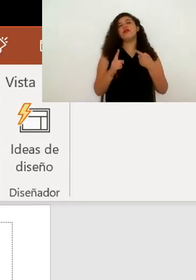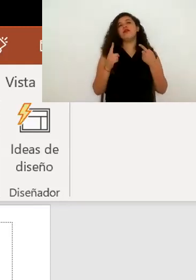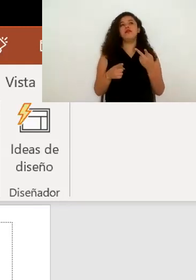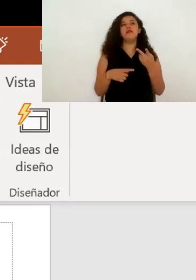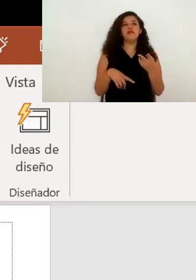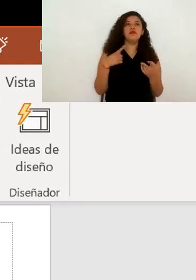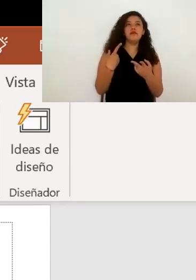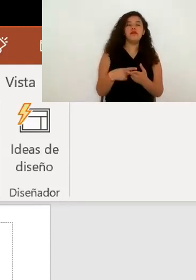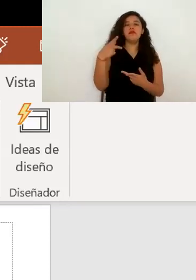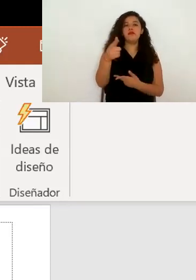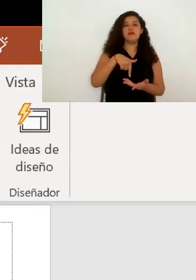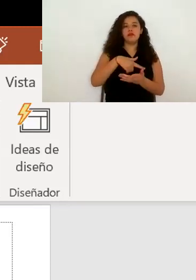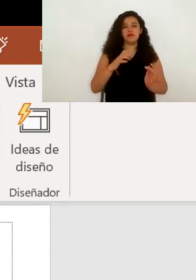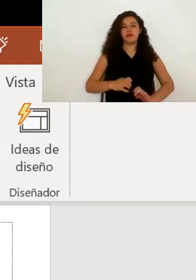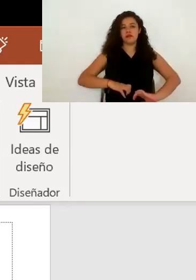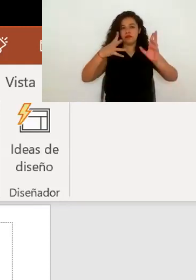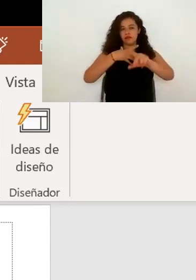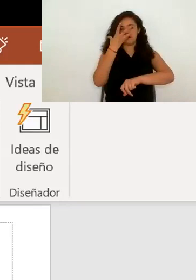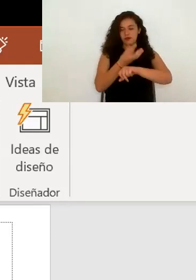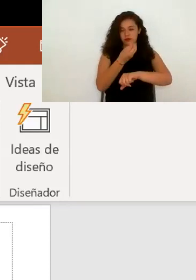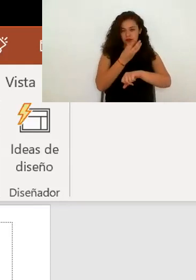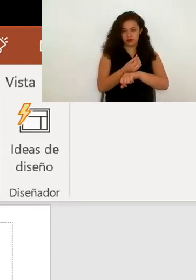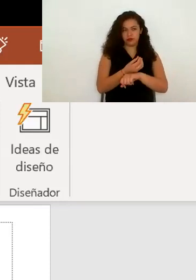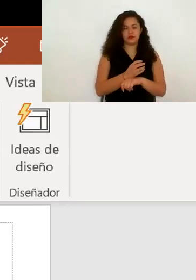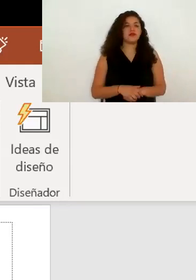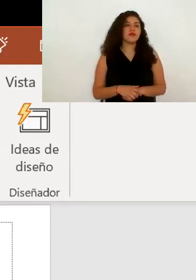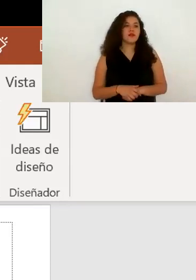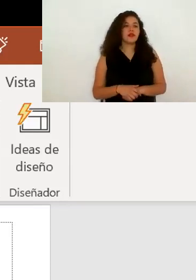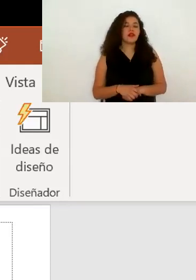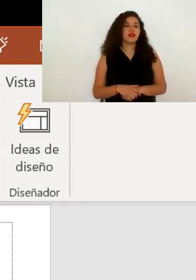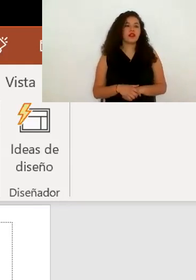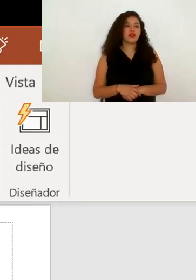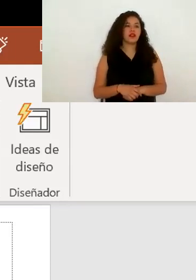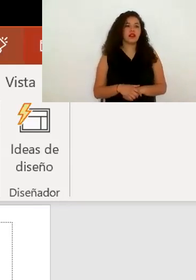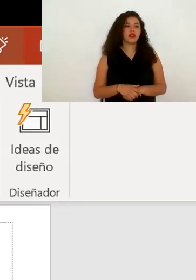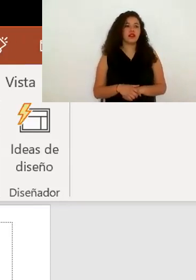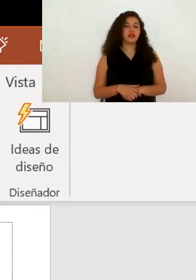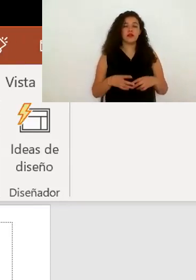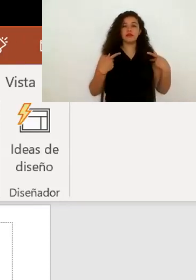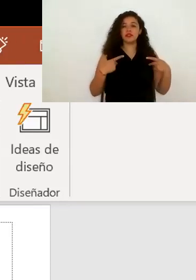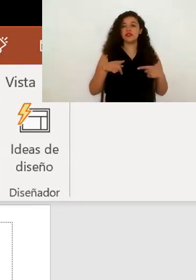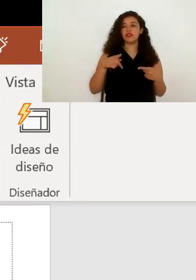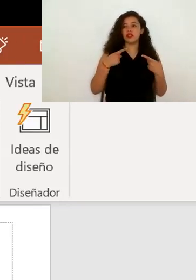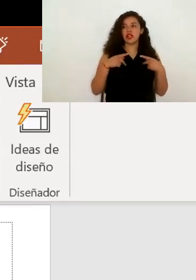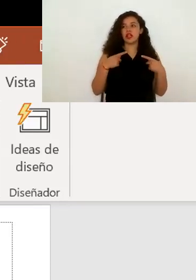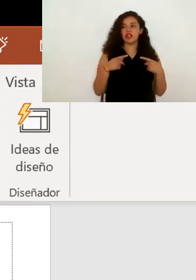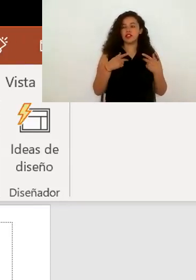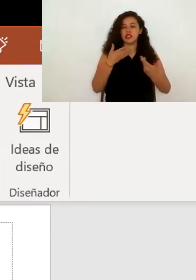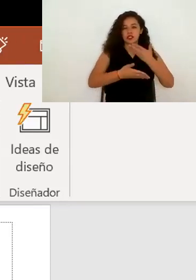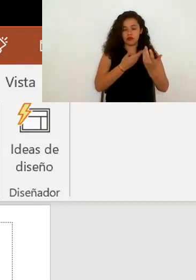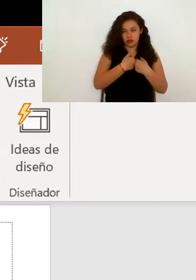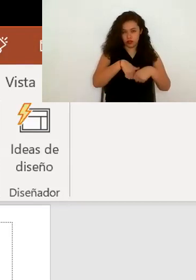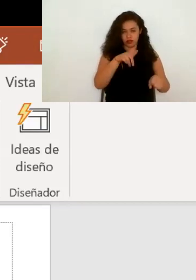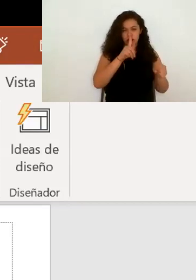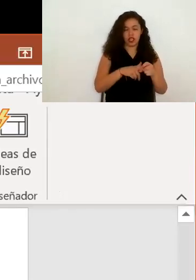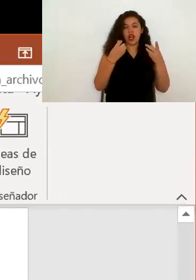sus instalaciones, la recepción y el apoyo de los becarios, que platicábamos de servicio social o